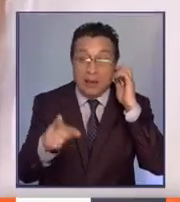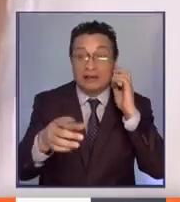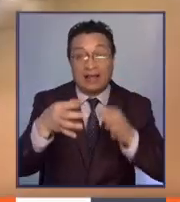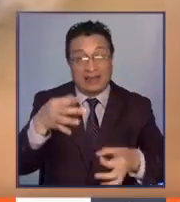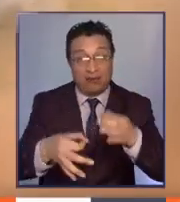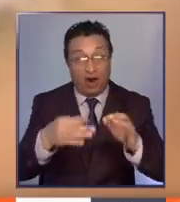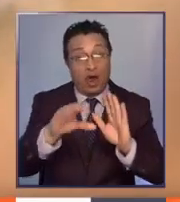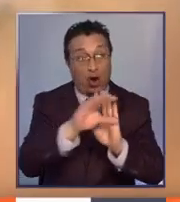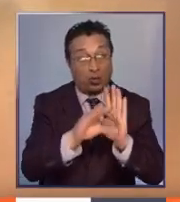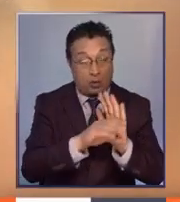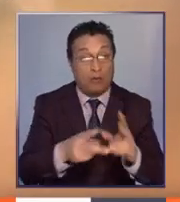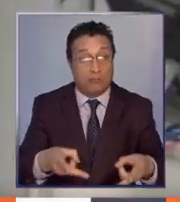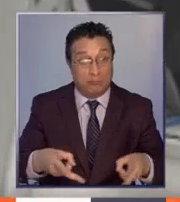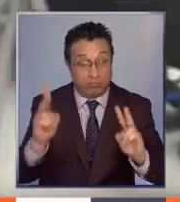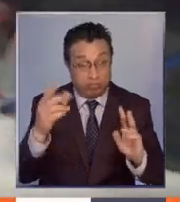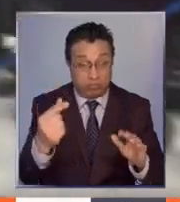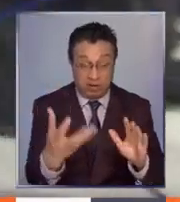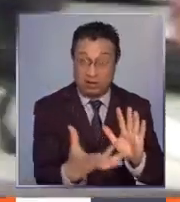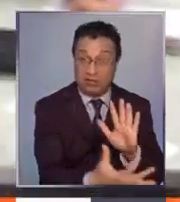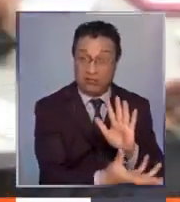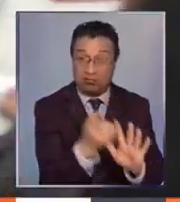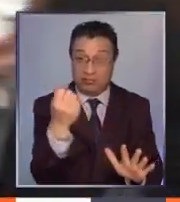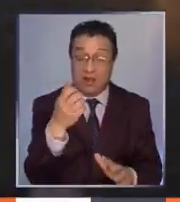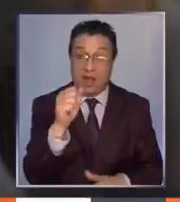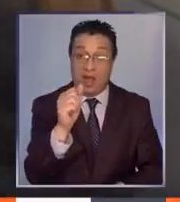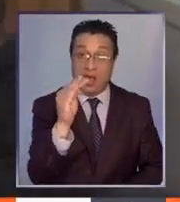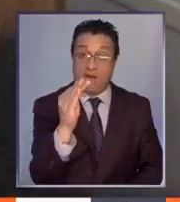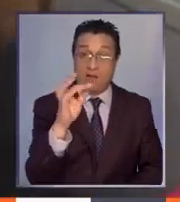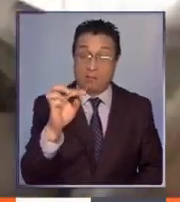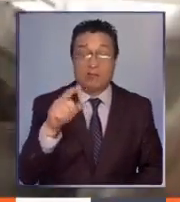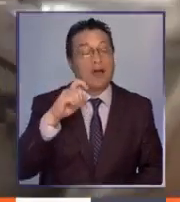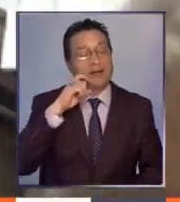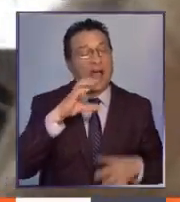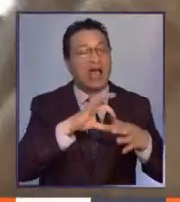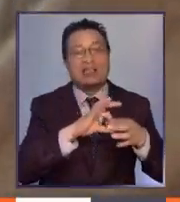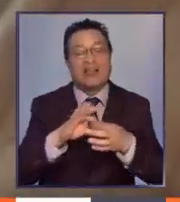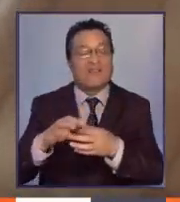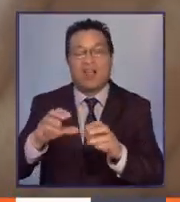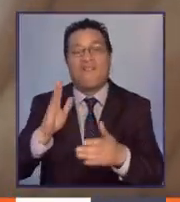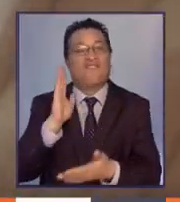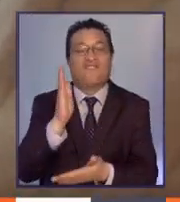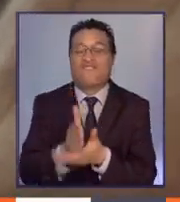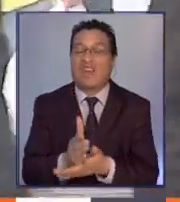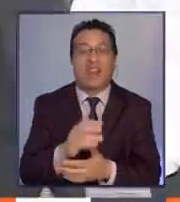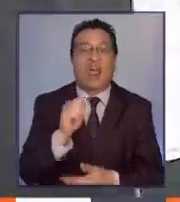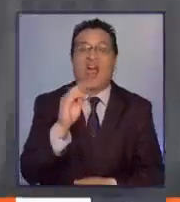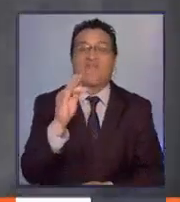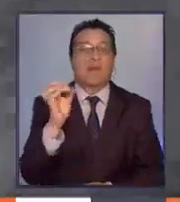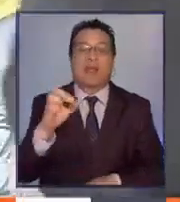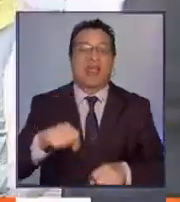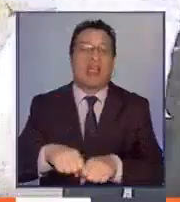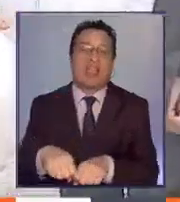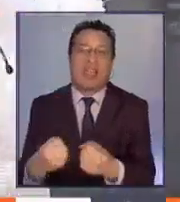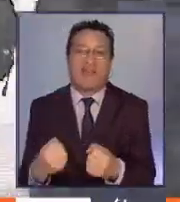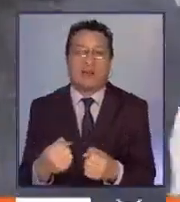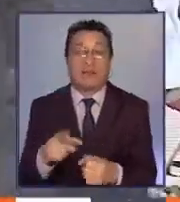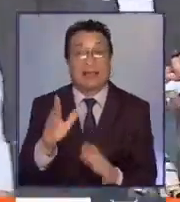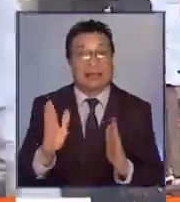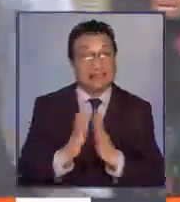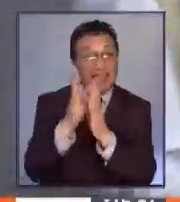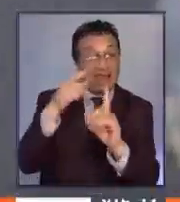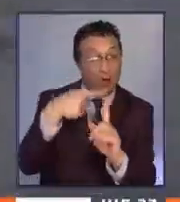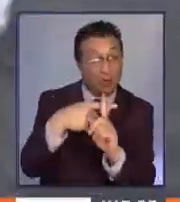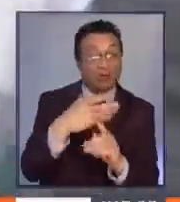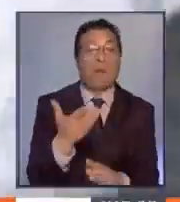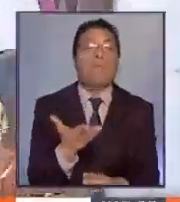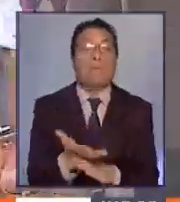autoriza un retiro de dinero desde las afp significaría según él el fin del sistema previsional santacruz pidió